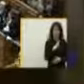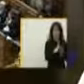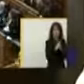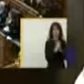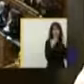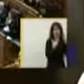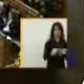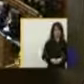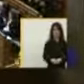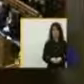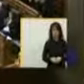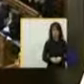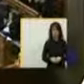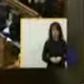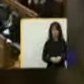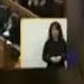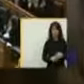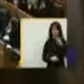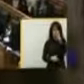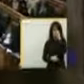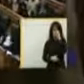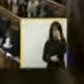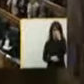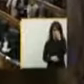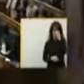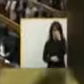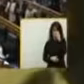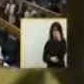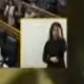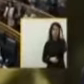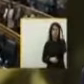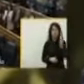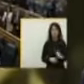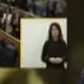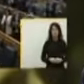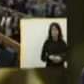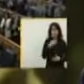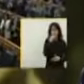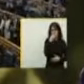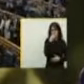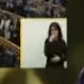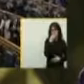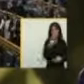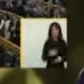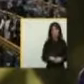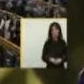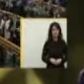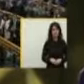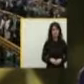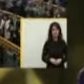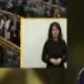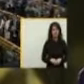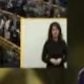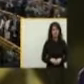intervención de Mariano Rajoy, rápidamente, Pilar, mientras Pablo Iglesias se va preparando para subir a la tribuna. Isto é cansino, xa é absolutamente aburrido e